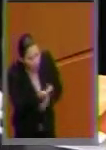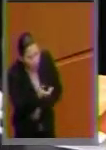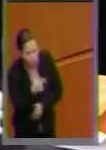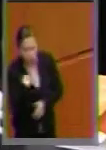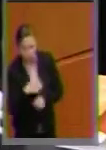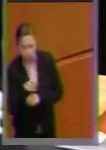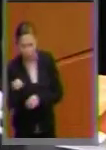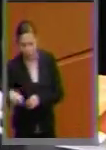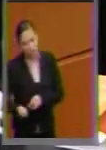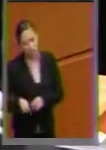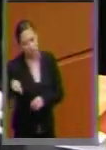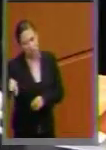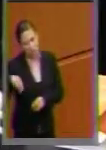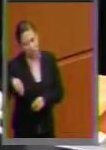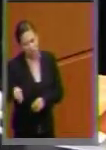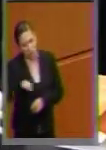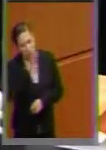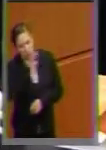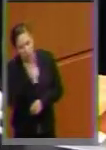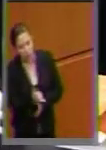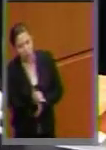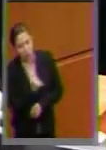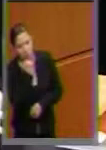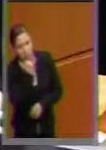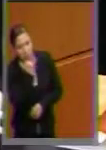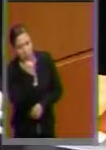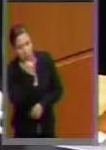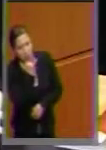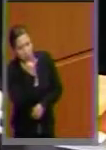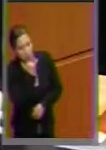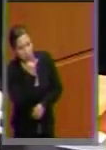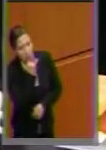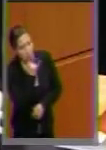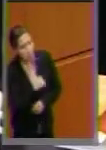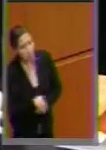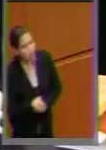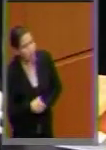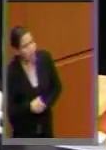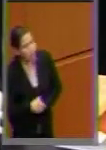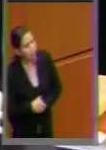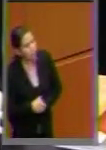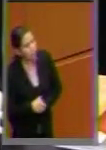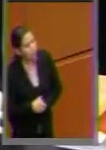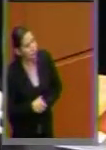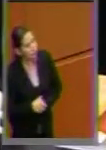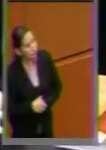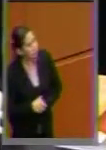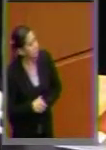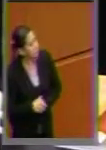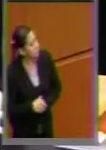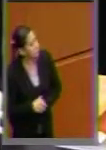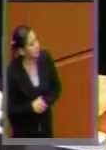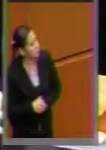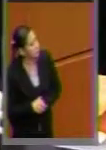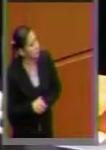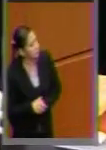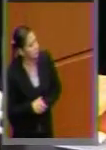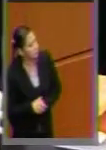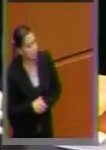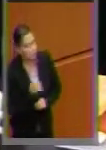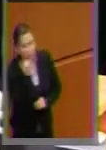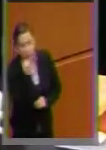público cometió un error como decían cometió un error este un error del